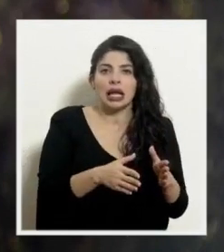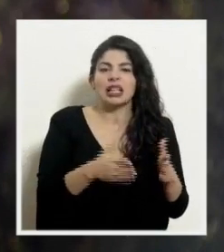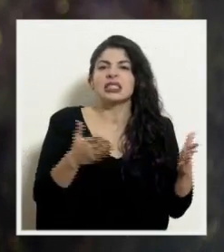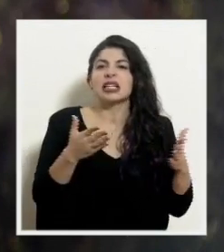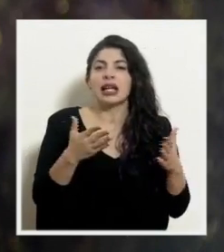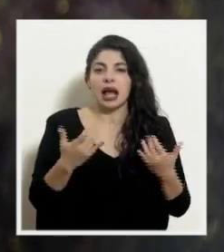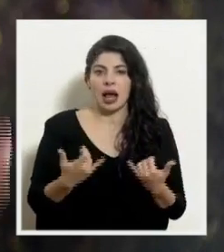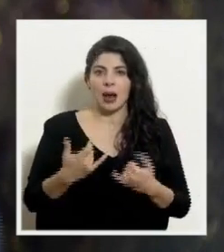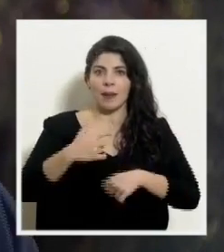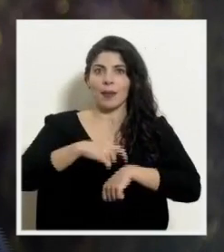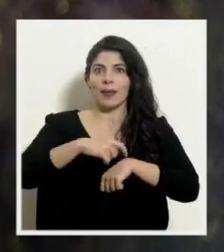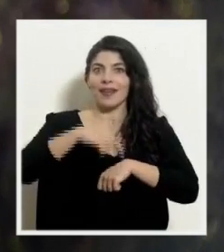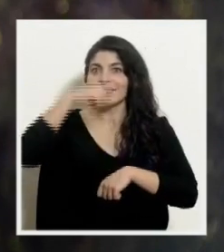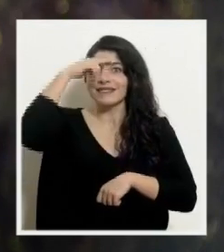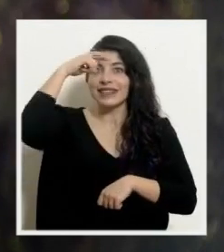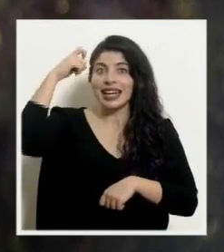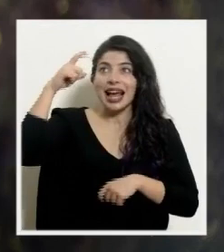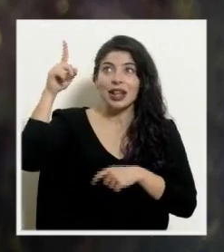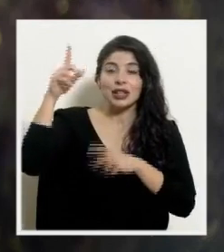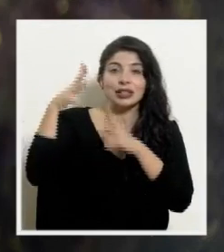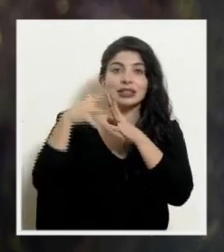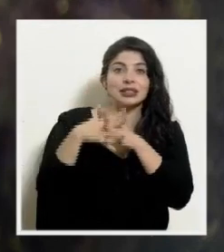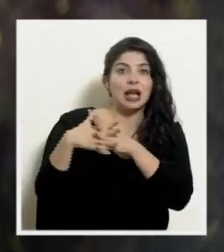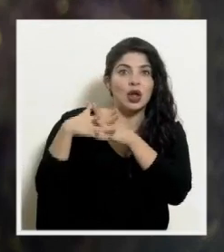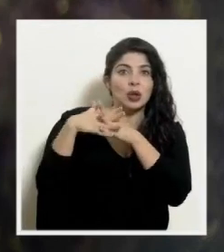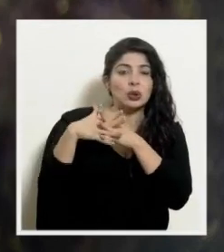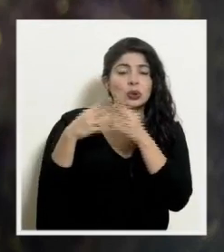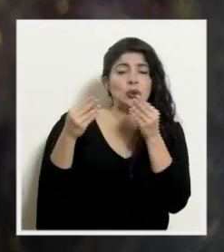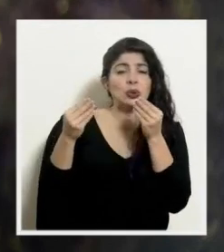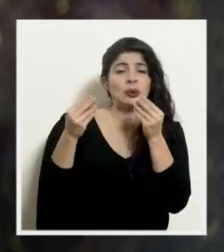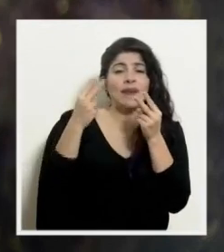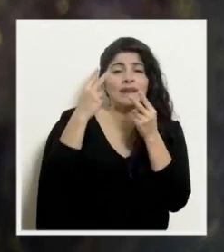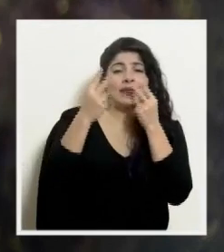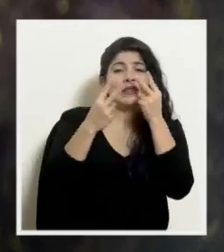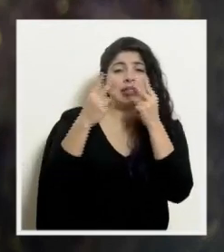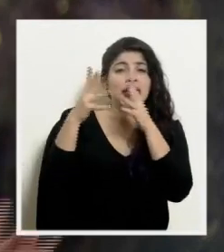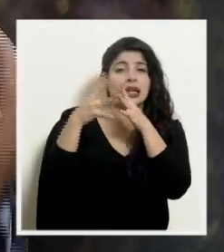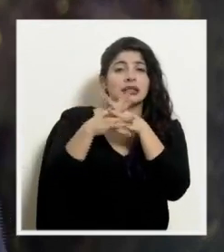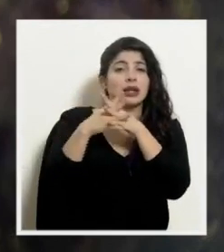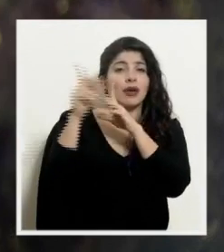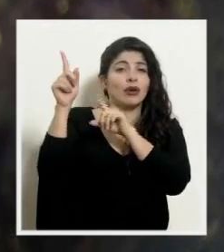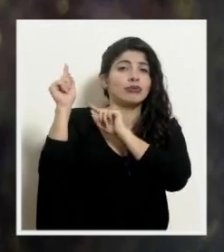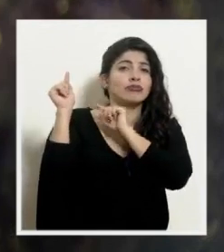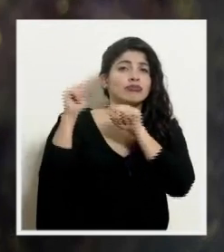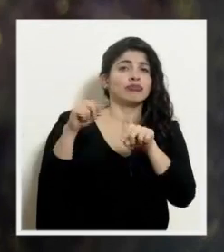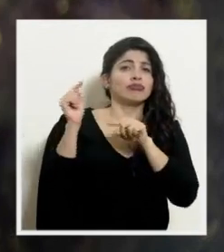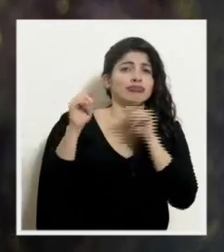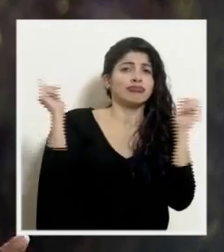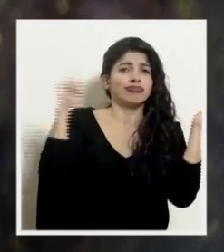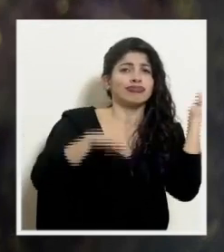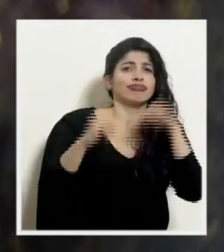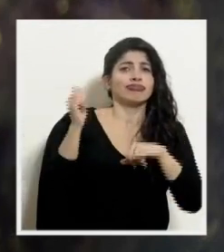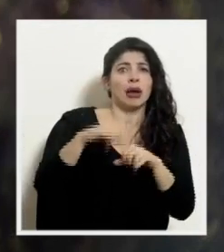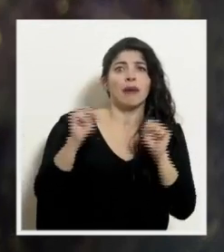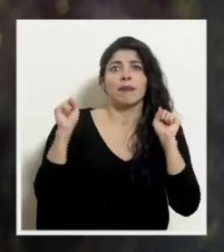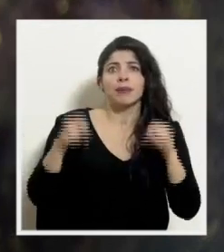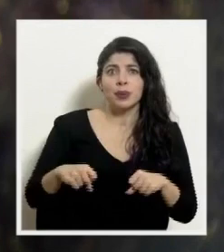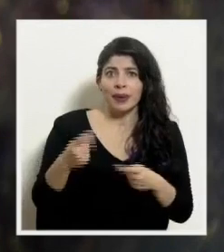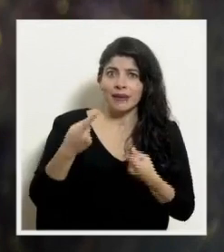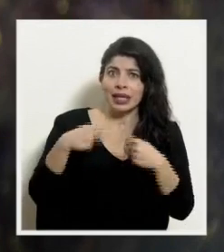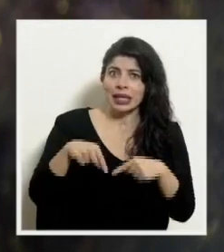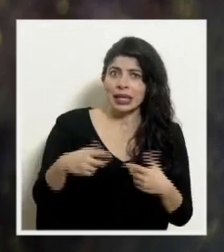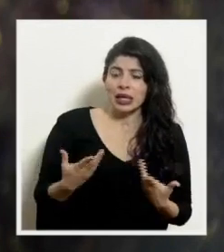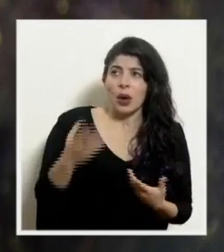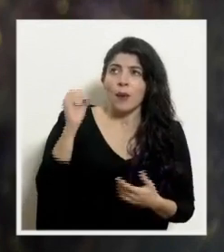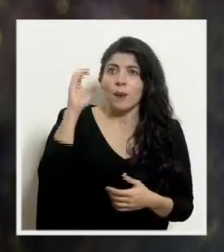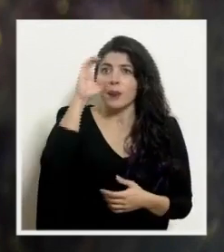la época del verano en Norteamérica, donde miles de visitantes desde Norteamérica podrían estar llegando o buscando la